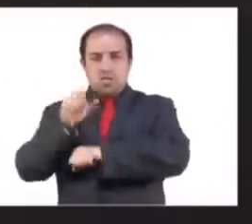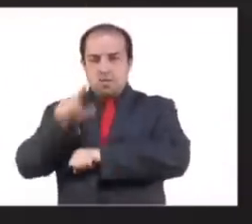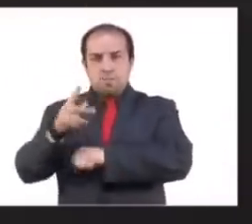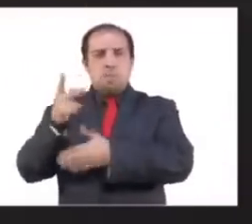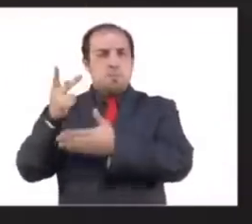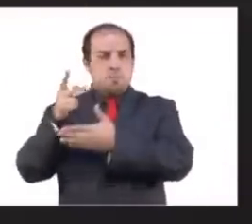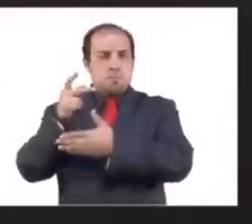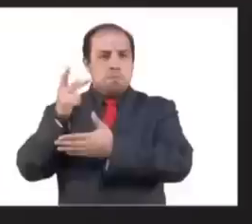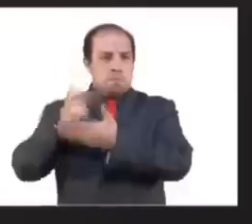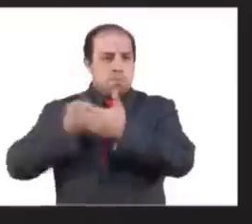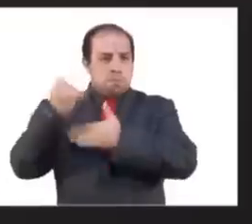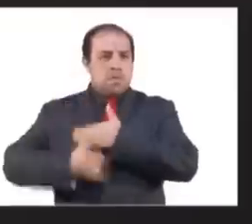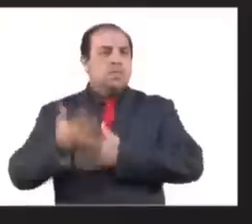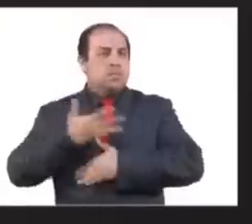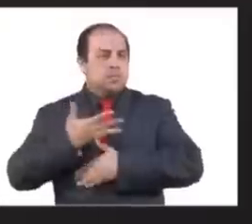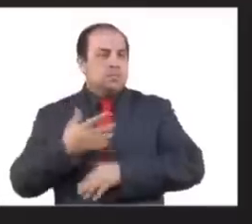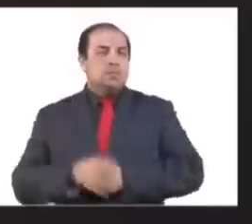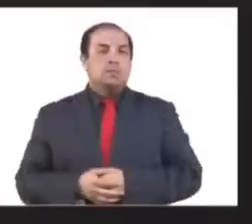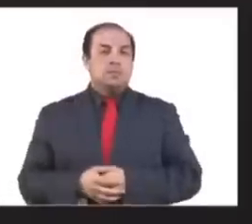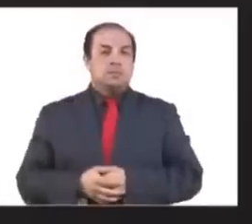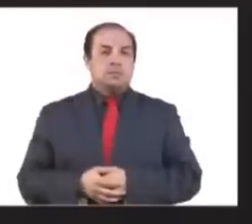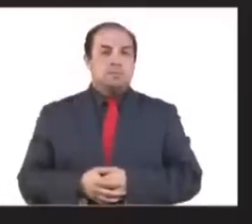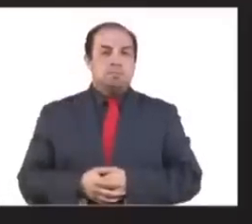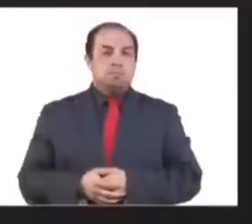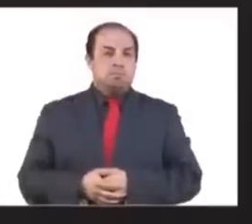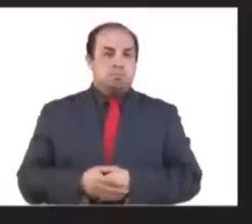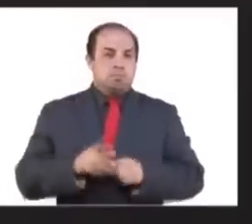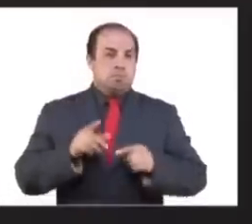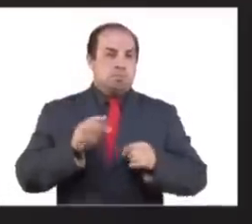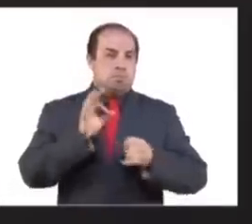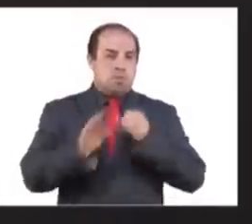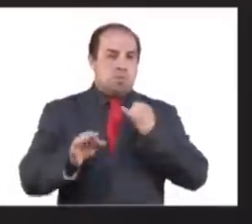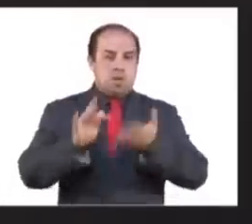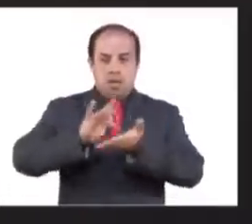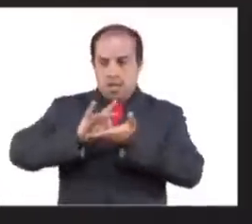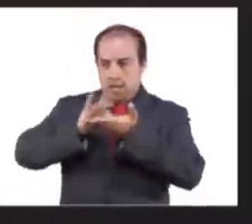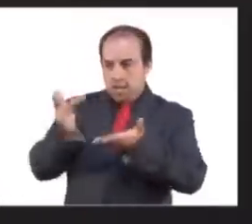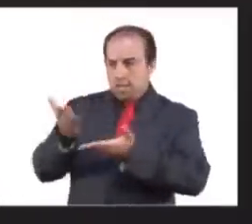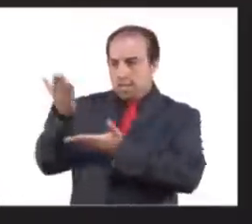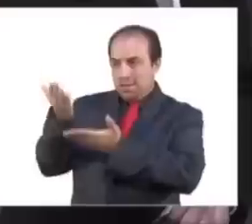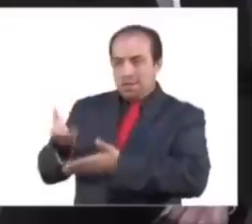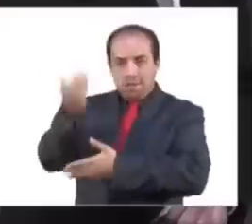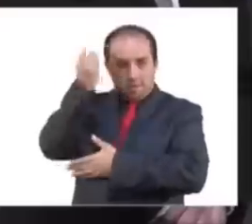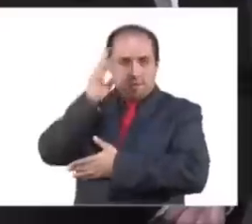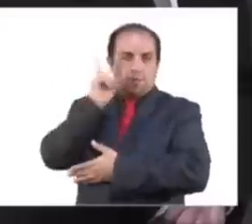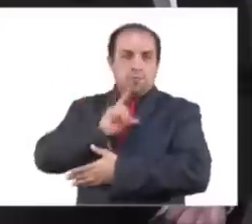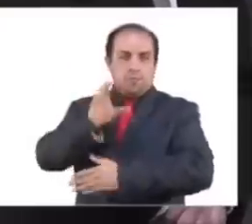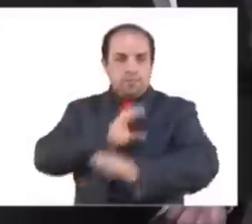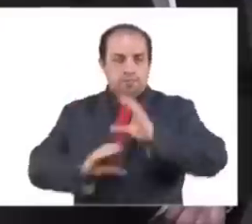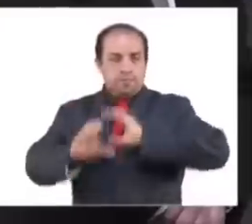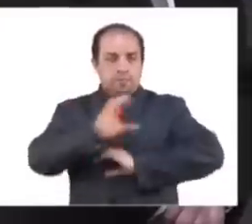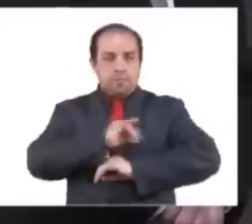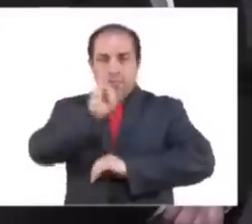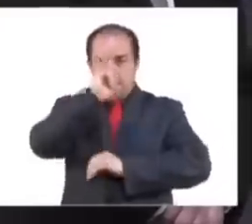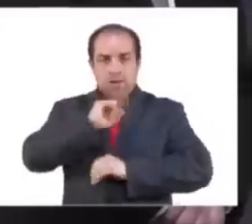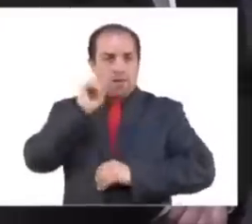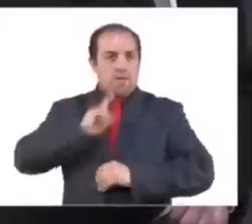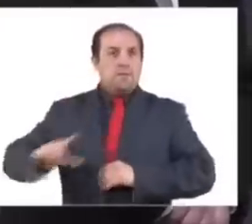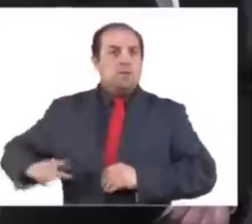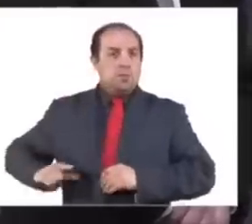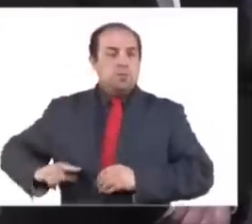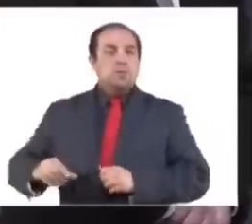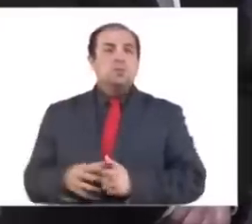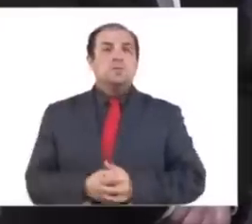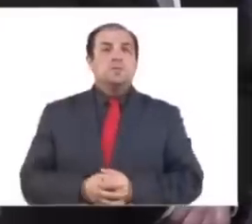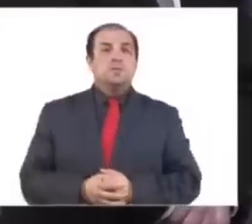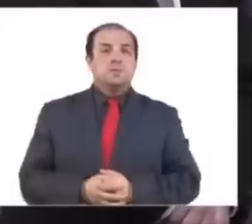proyectos. Entonces, nomás para concluir, darle las gracias a la doctora Sheinbaum, la jefa de gobierno,